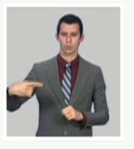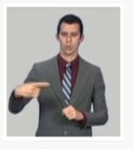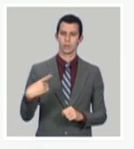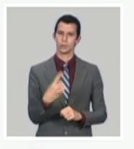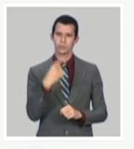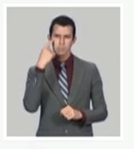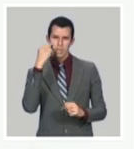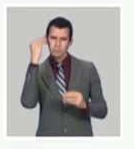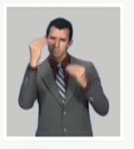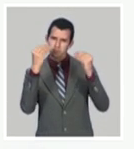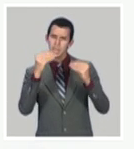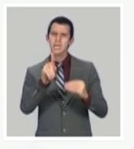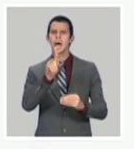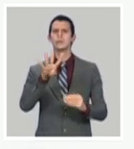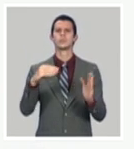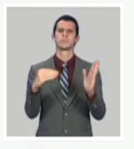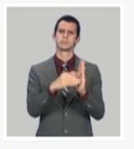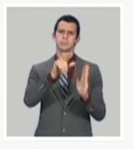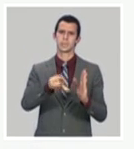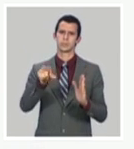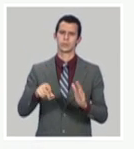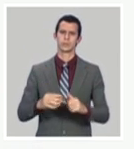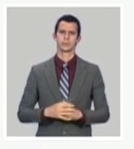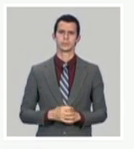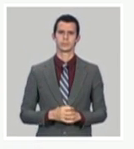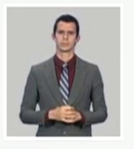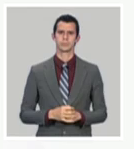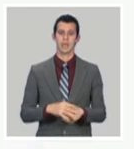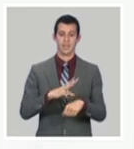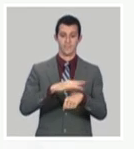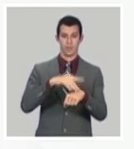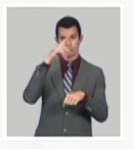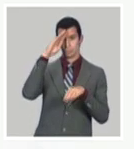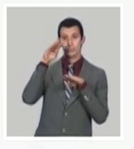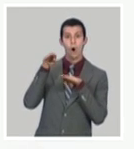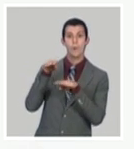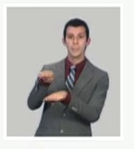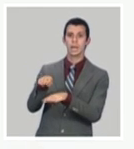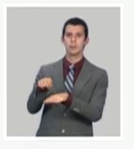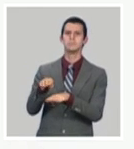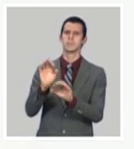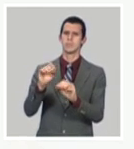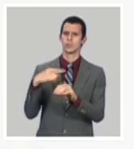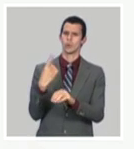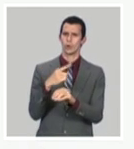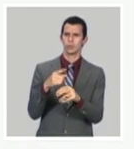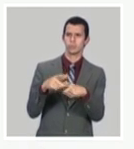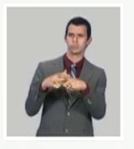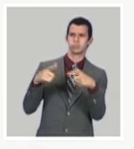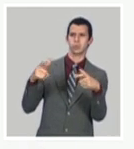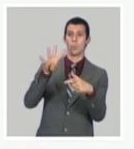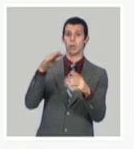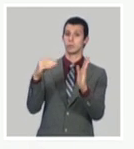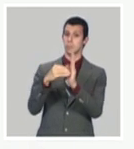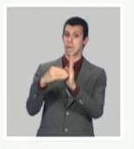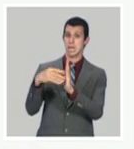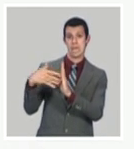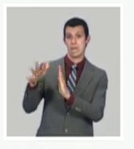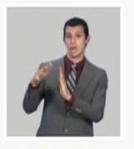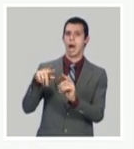de activos, el número de casos ingresados positivos. Y volvimos otra vez a 5.000. Y habíamos bajado de los 4.000, ya subimos los 5.000,